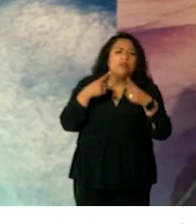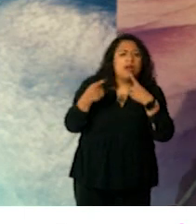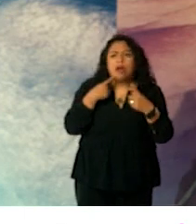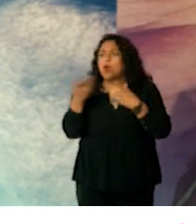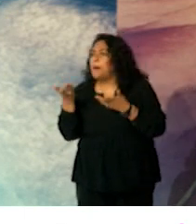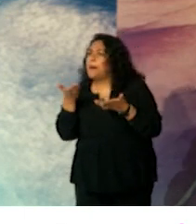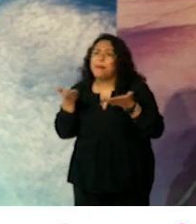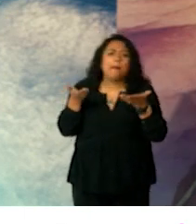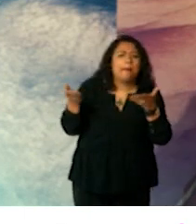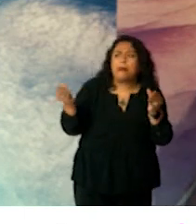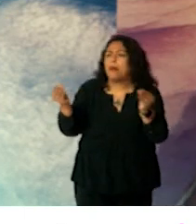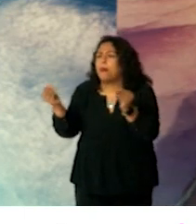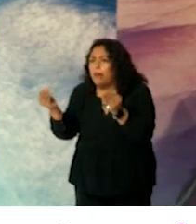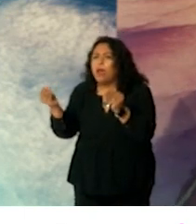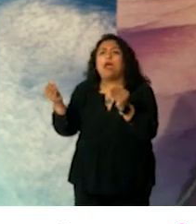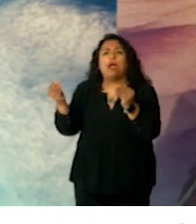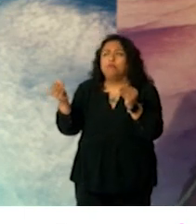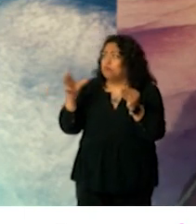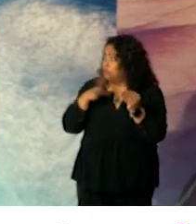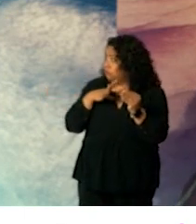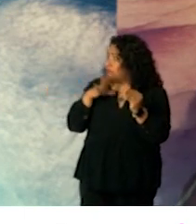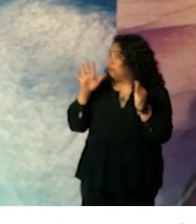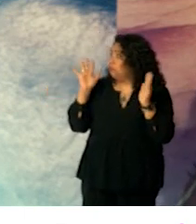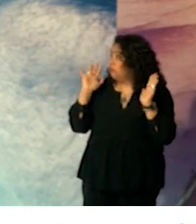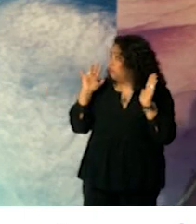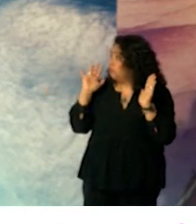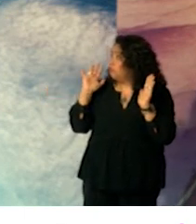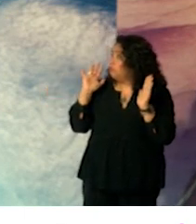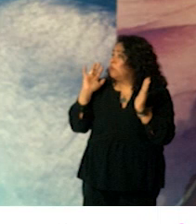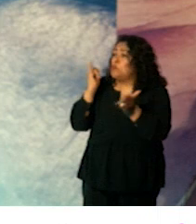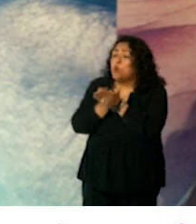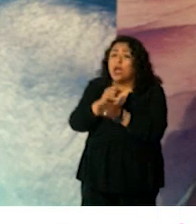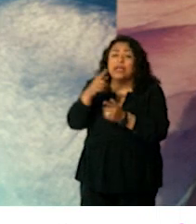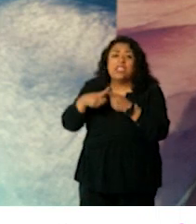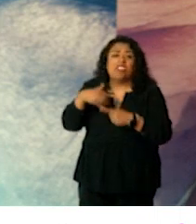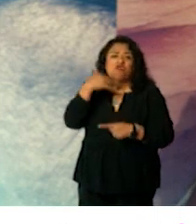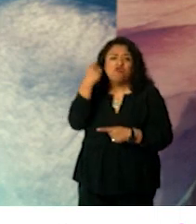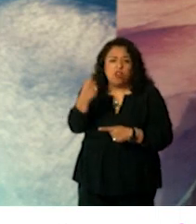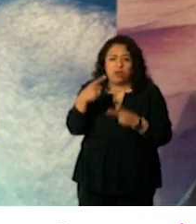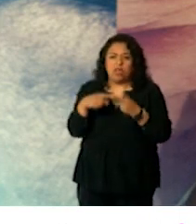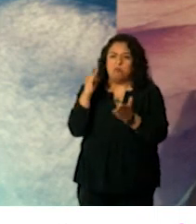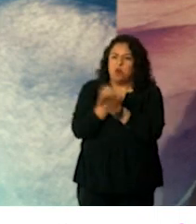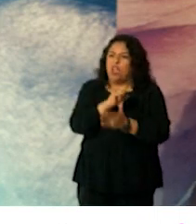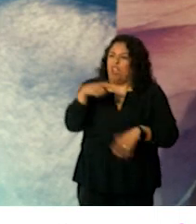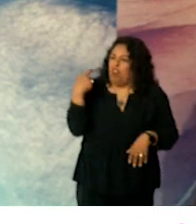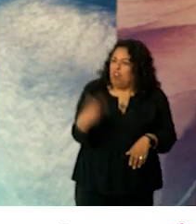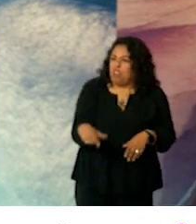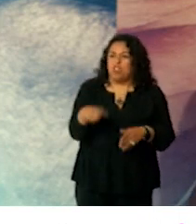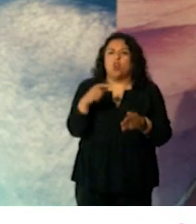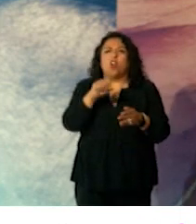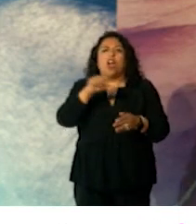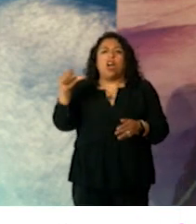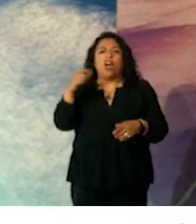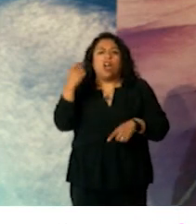abrir esta conversación, el debate, pues un impuesto a los que más contaminan, un impuesto a la riqueza, a los que más contaminan, que son